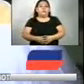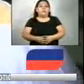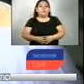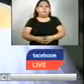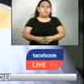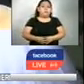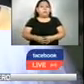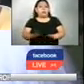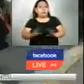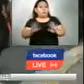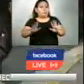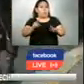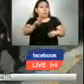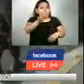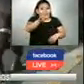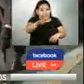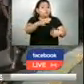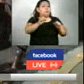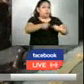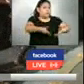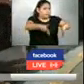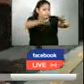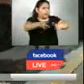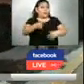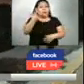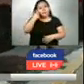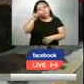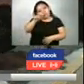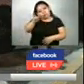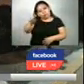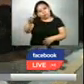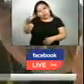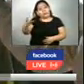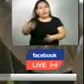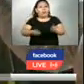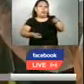no queda en detención, ¿verdad? Esta forma de detectar personas que tras